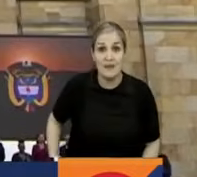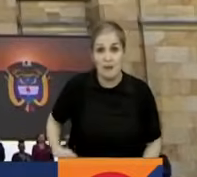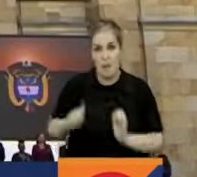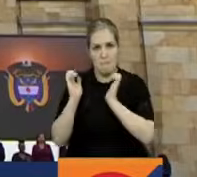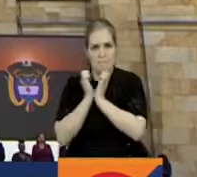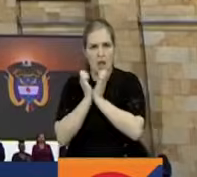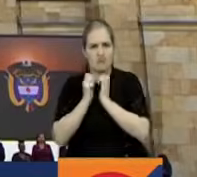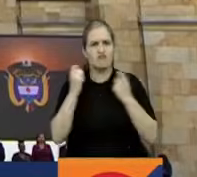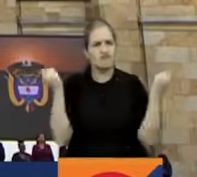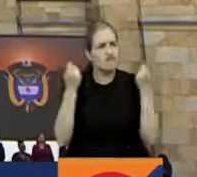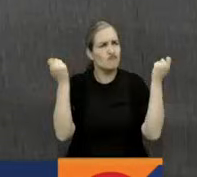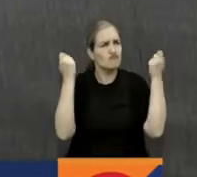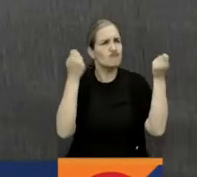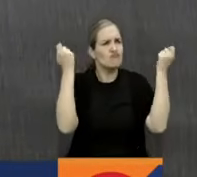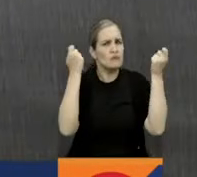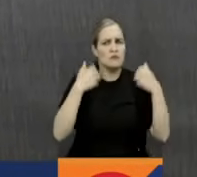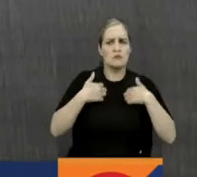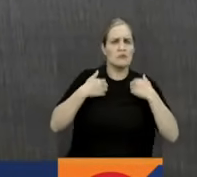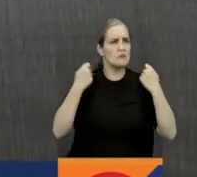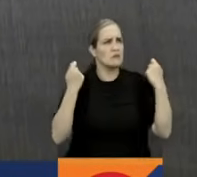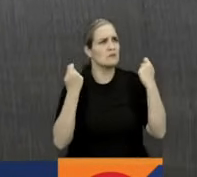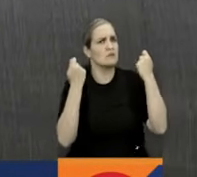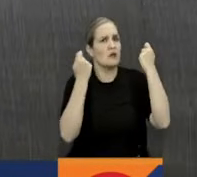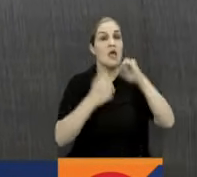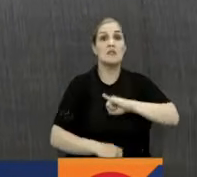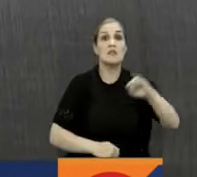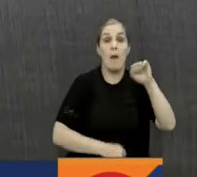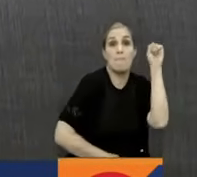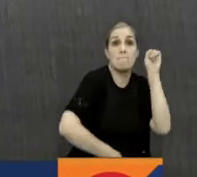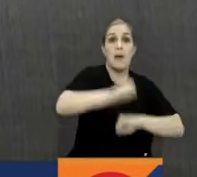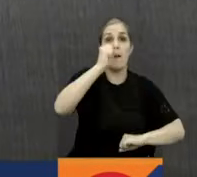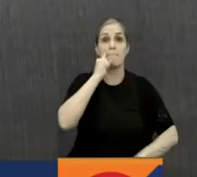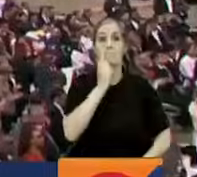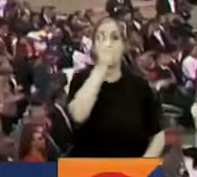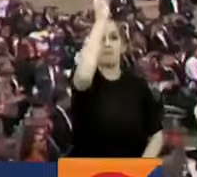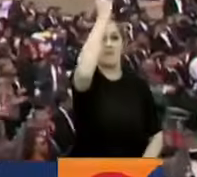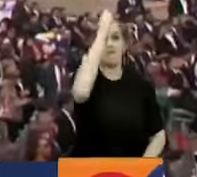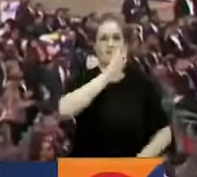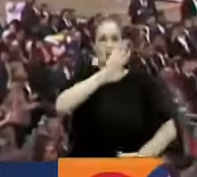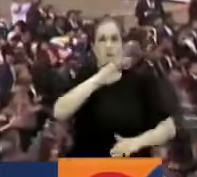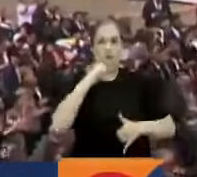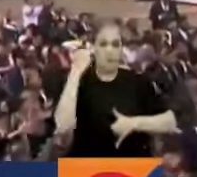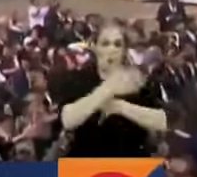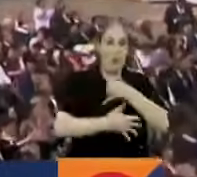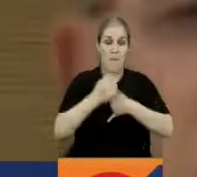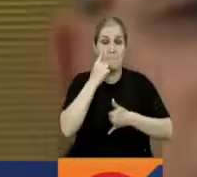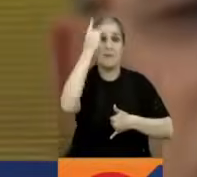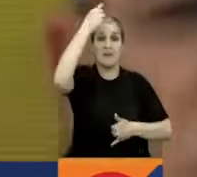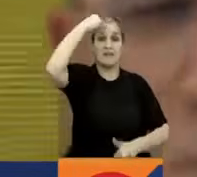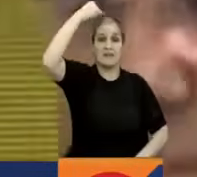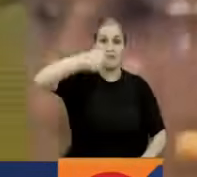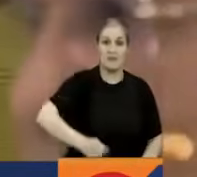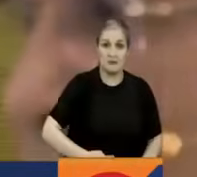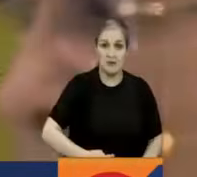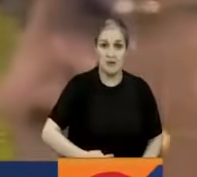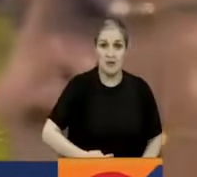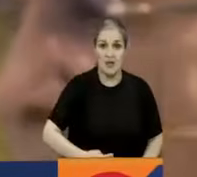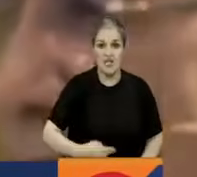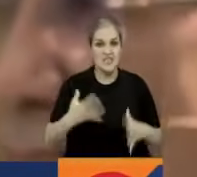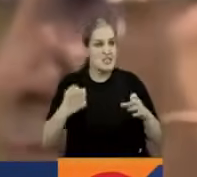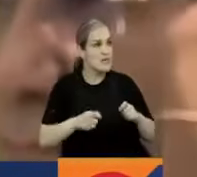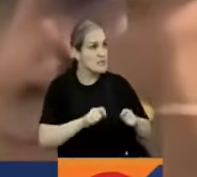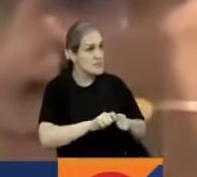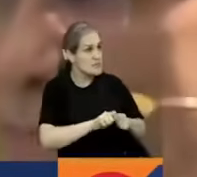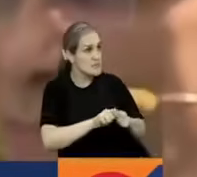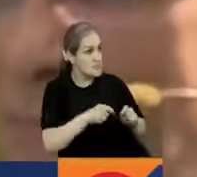el primer presidente popular y de izquierda progresista de Colombia en toda su historia. Quienes querían acabar con su